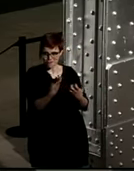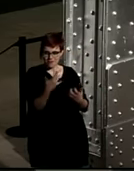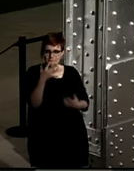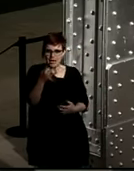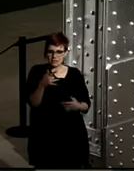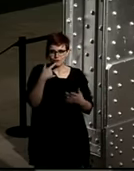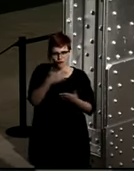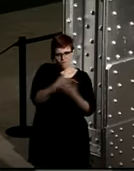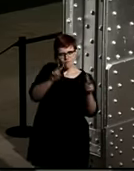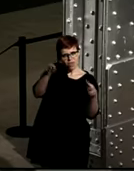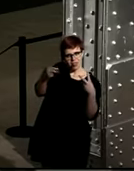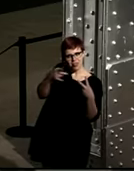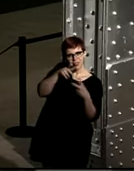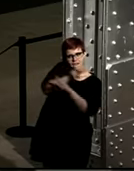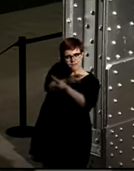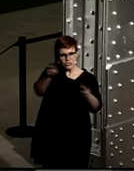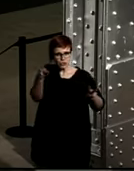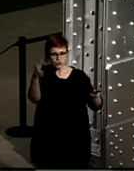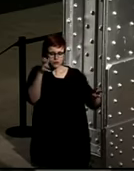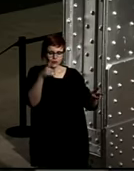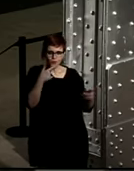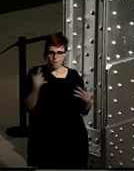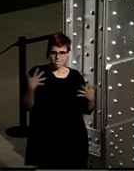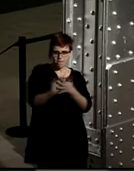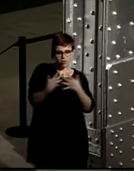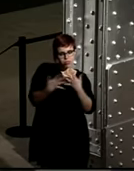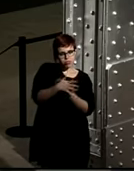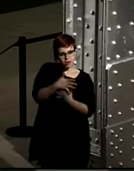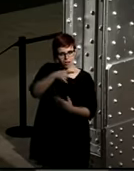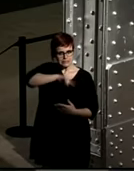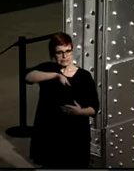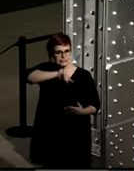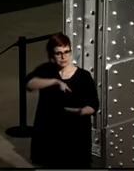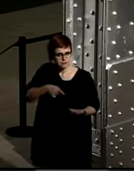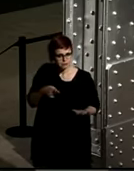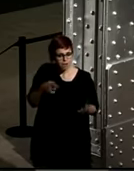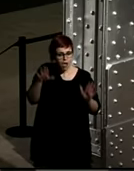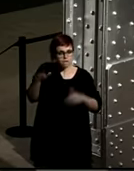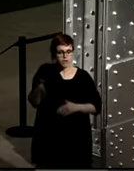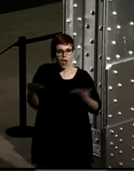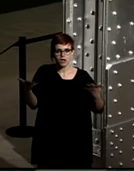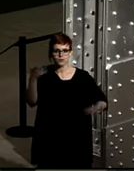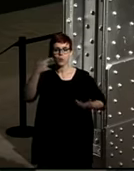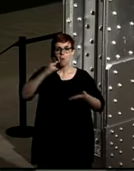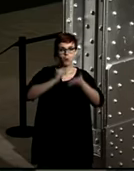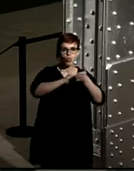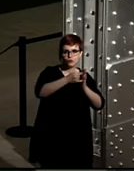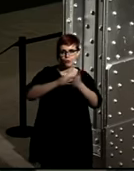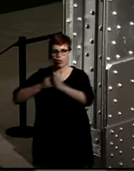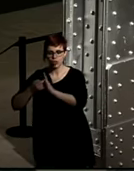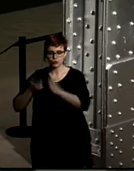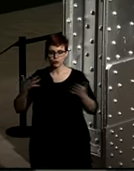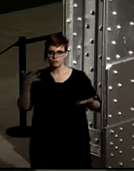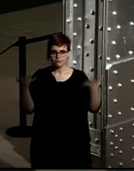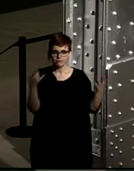confianza, visión, escuchar, no sé, es complicado porque sobre todo eso, entre un proyecto y otro